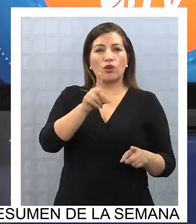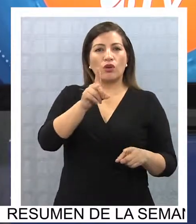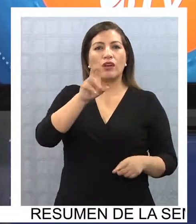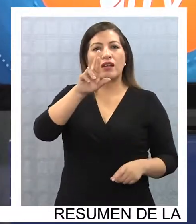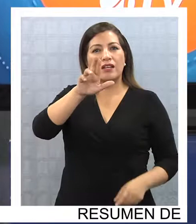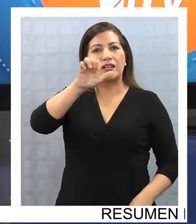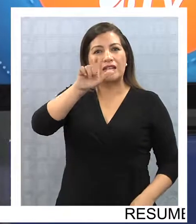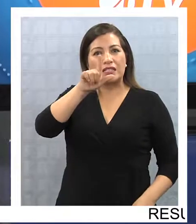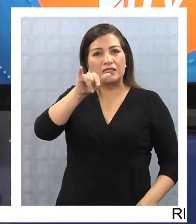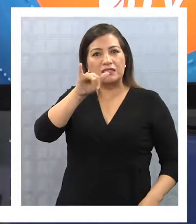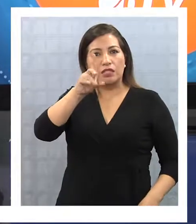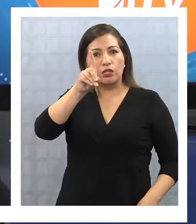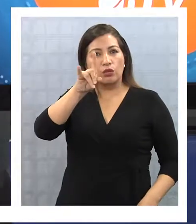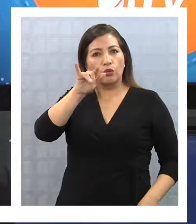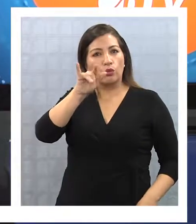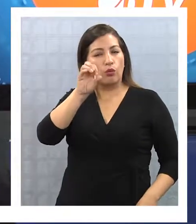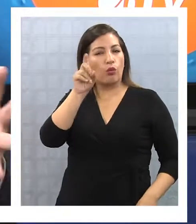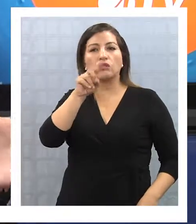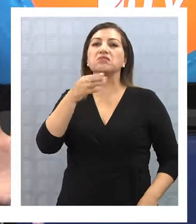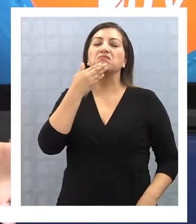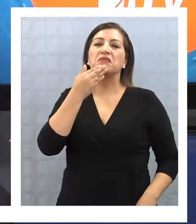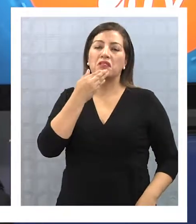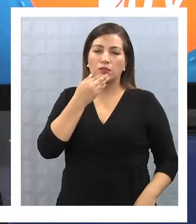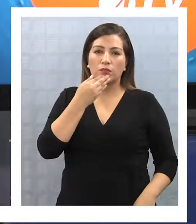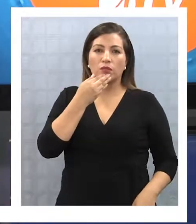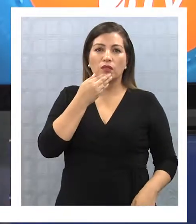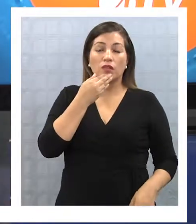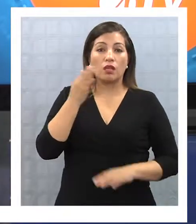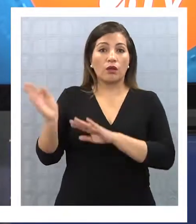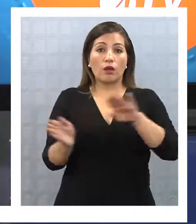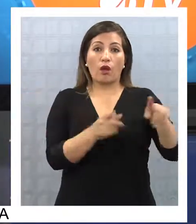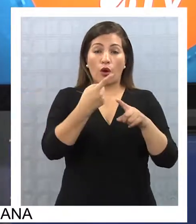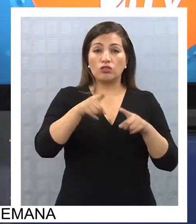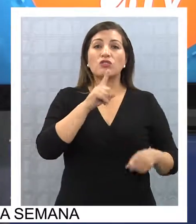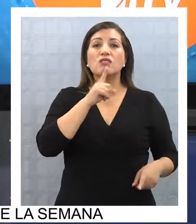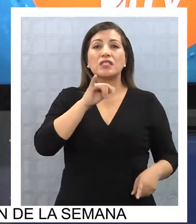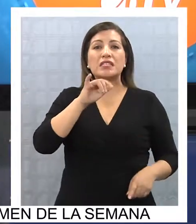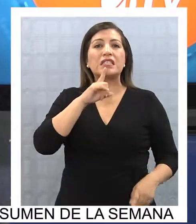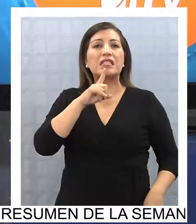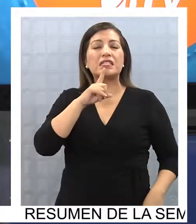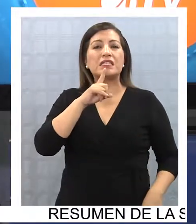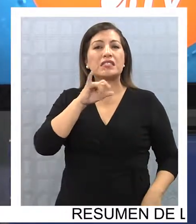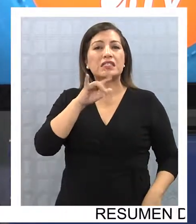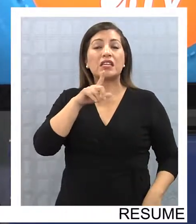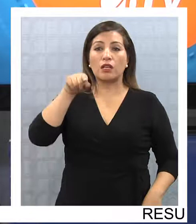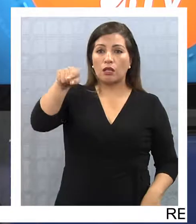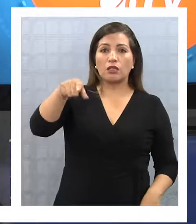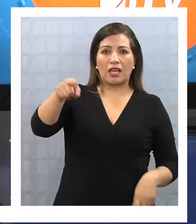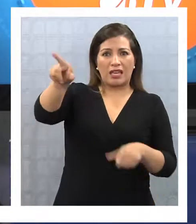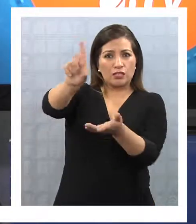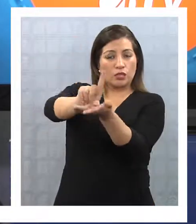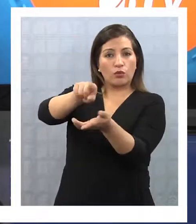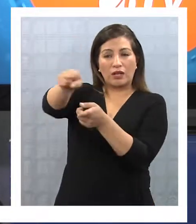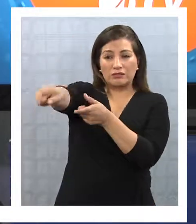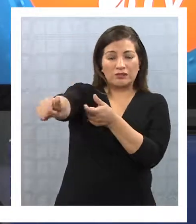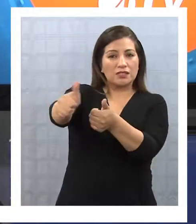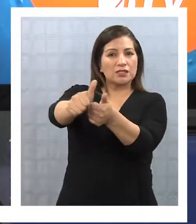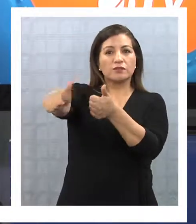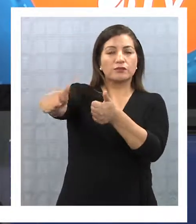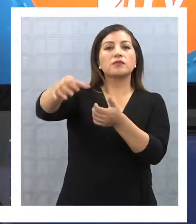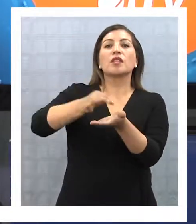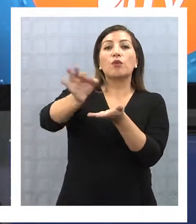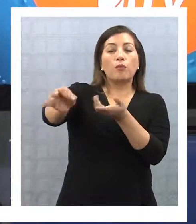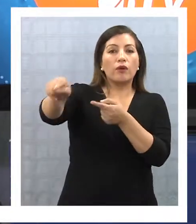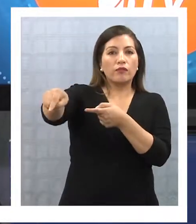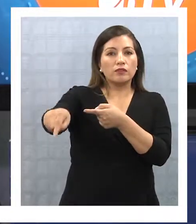llegan al depositario final. El caso del proyecto que se aprobó en Tiltil es un centro de de gestión que precisamente apunta a tecnologías más